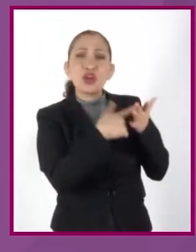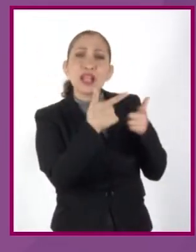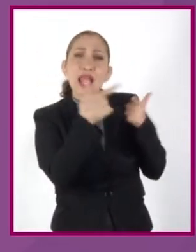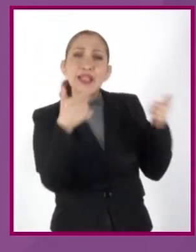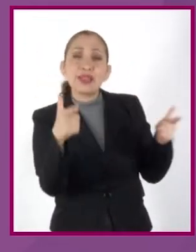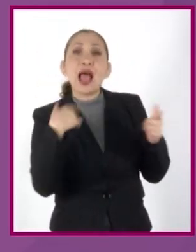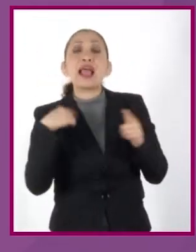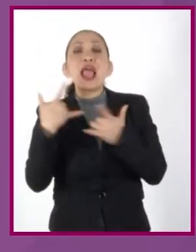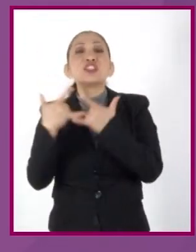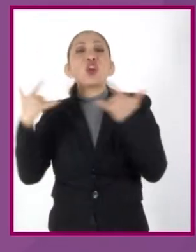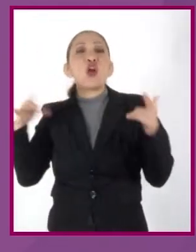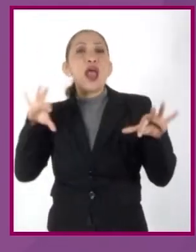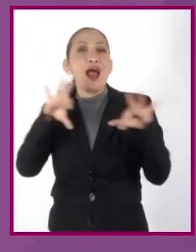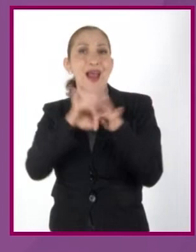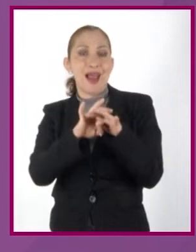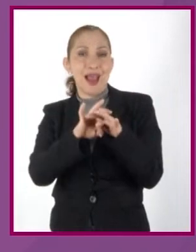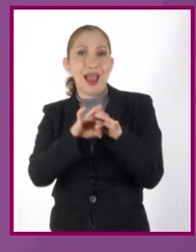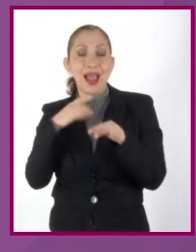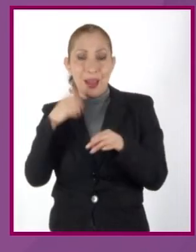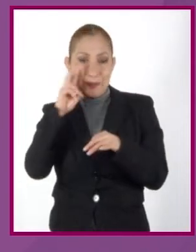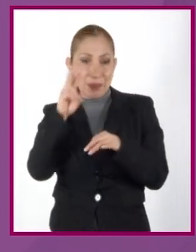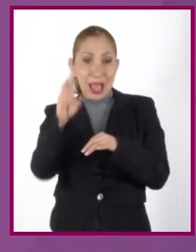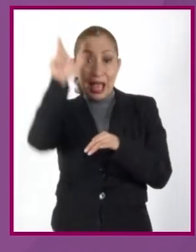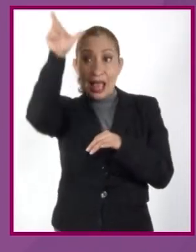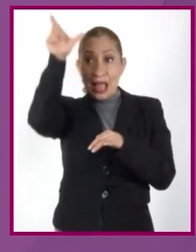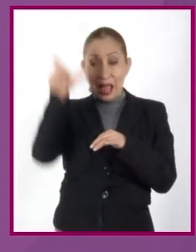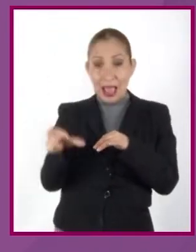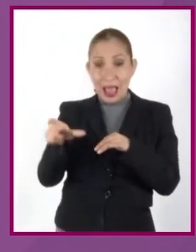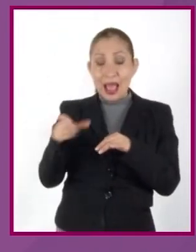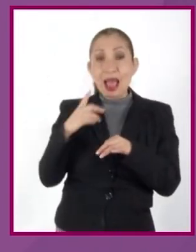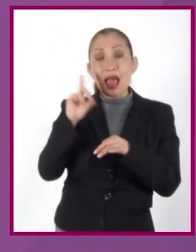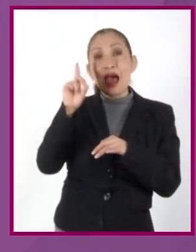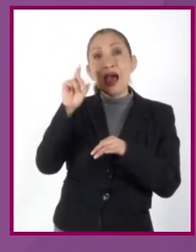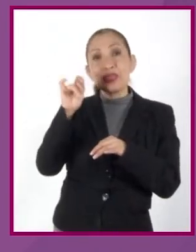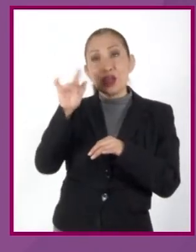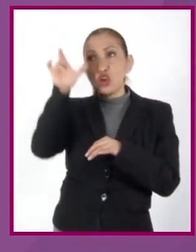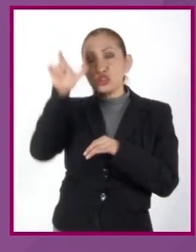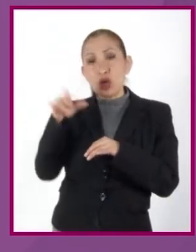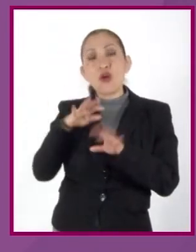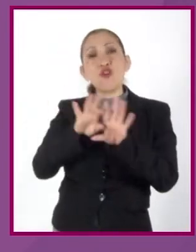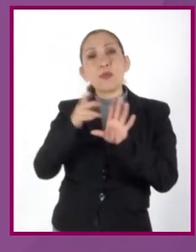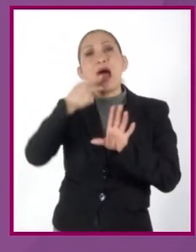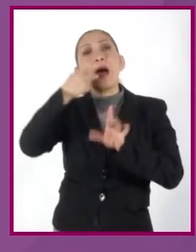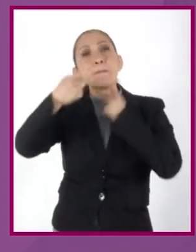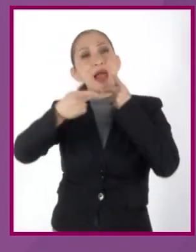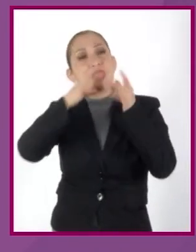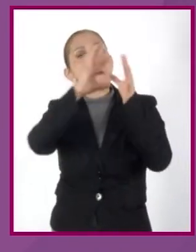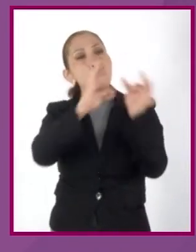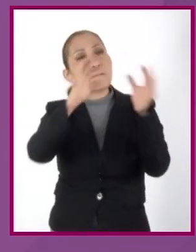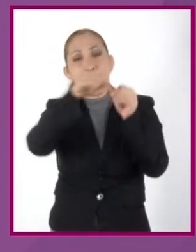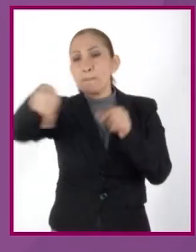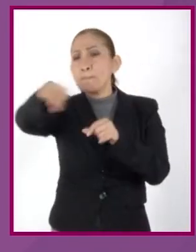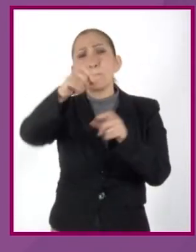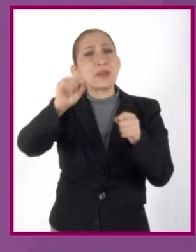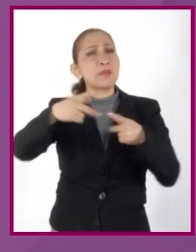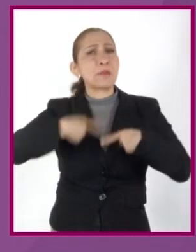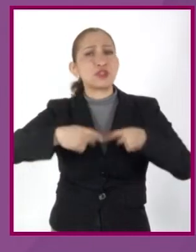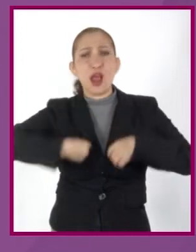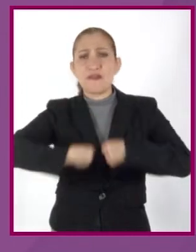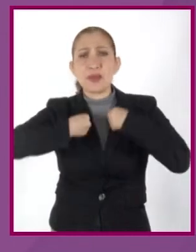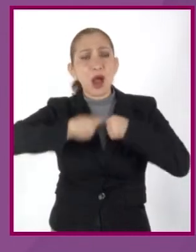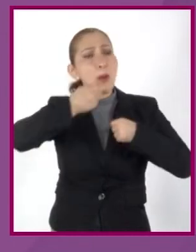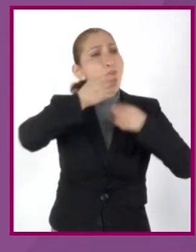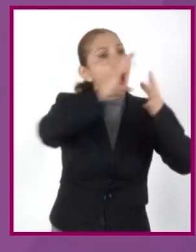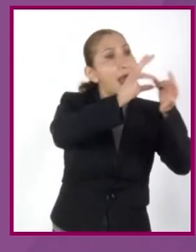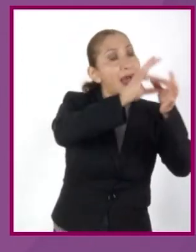datos históricos. En la siguiente columna habrá que colocar los datos. Se transmite de manera oral, entre los habitantes de la región.